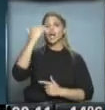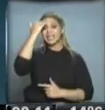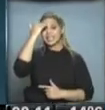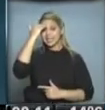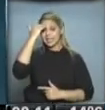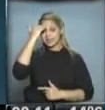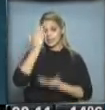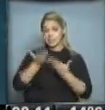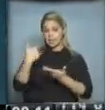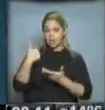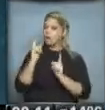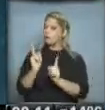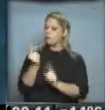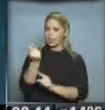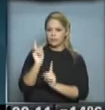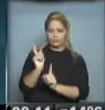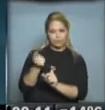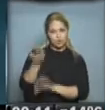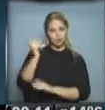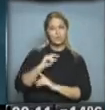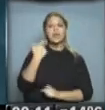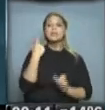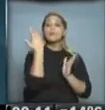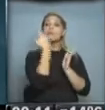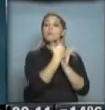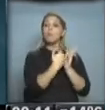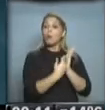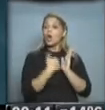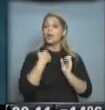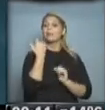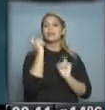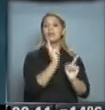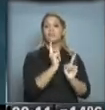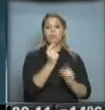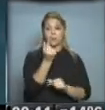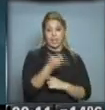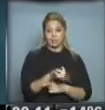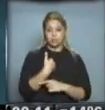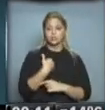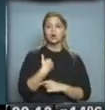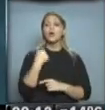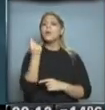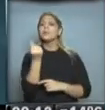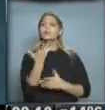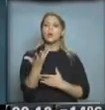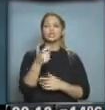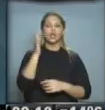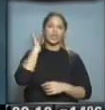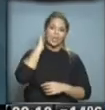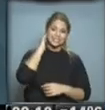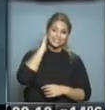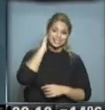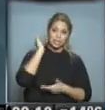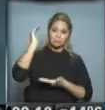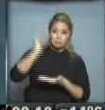mantendrá sin aumentos de acuerdo con el programa de estabilidad de precios vigentes los precios oscilan entre 10 y 6 pesos para los